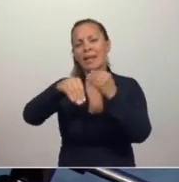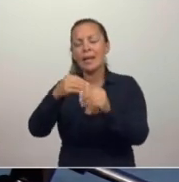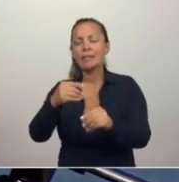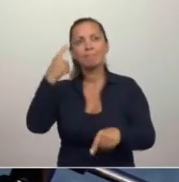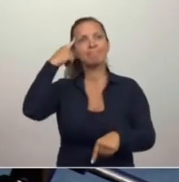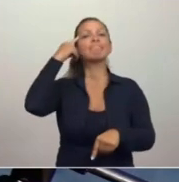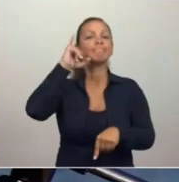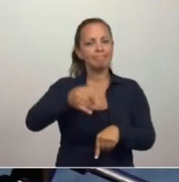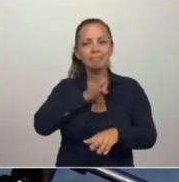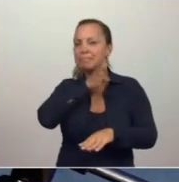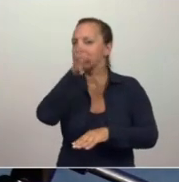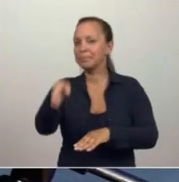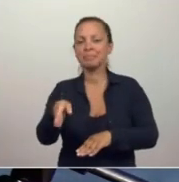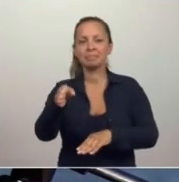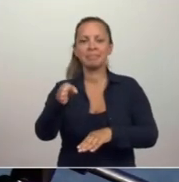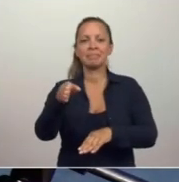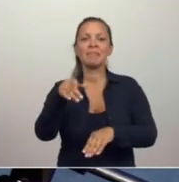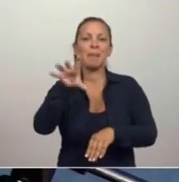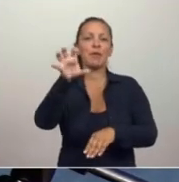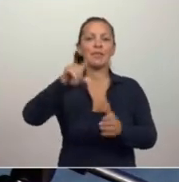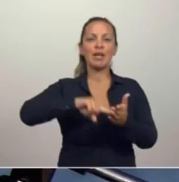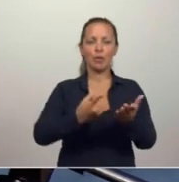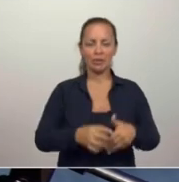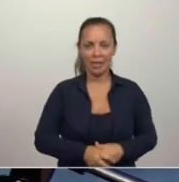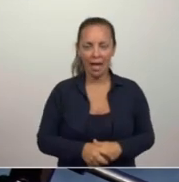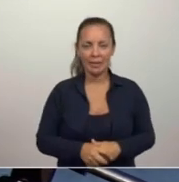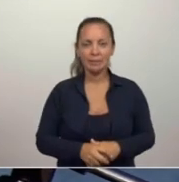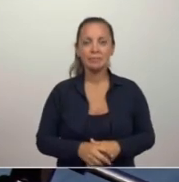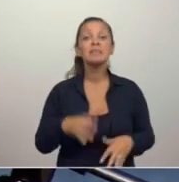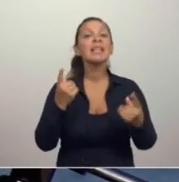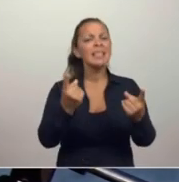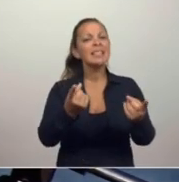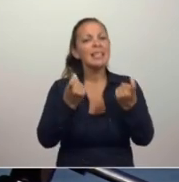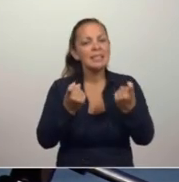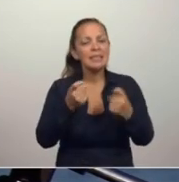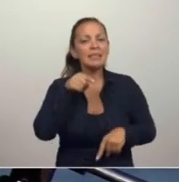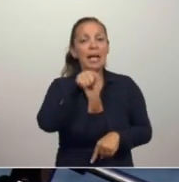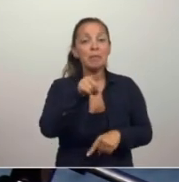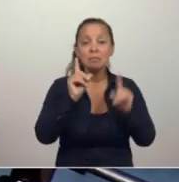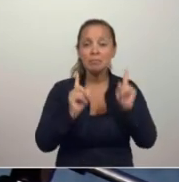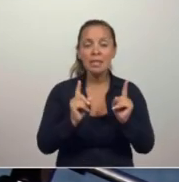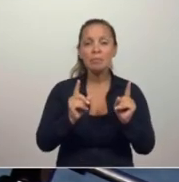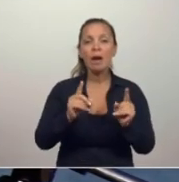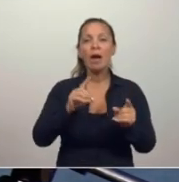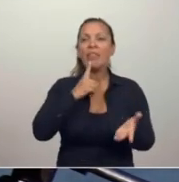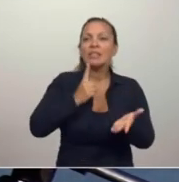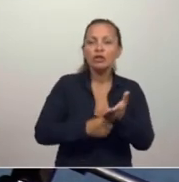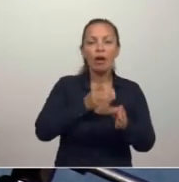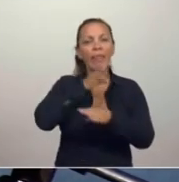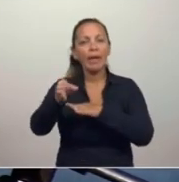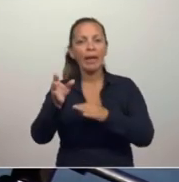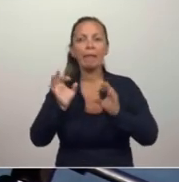que eligieron veranear en la provincia de Buenos Aires necesitamos que se verane récord que esta temporada